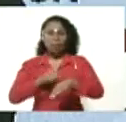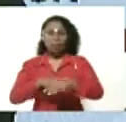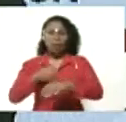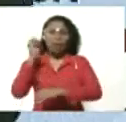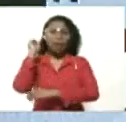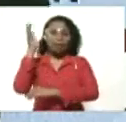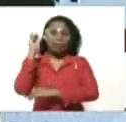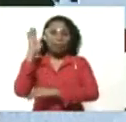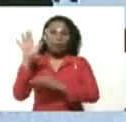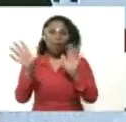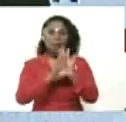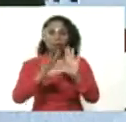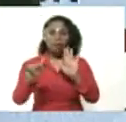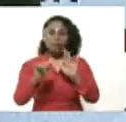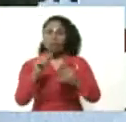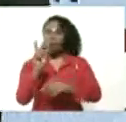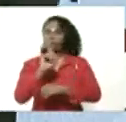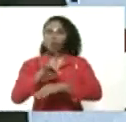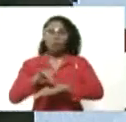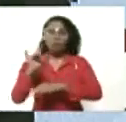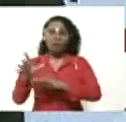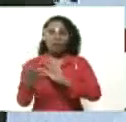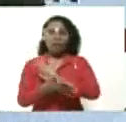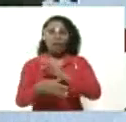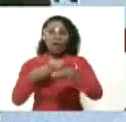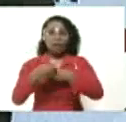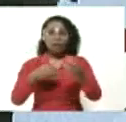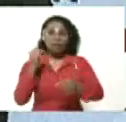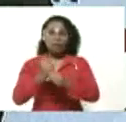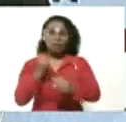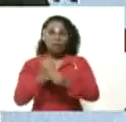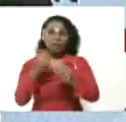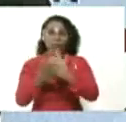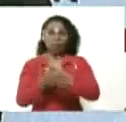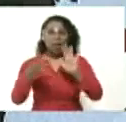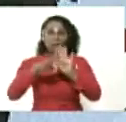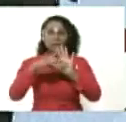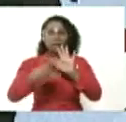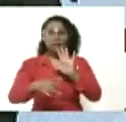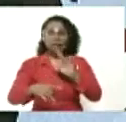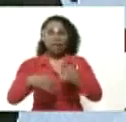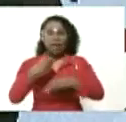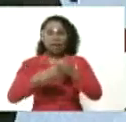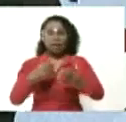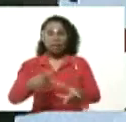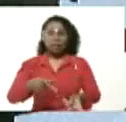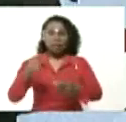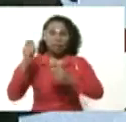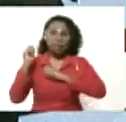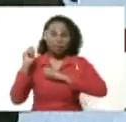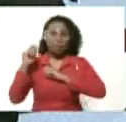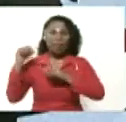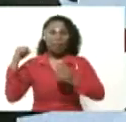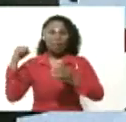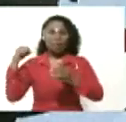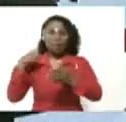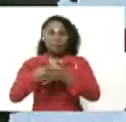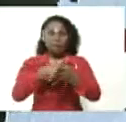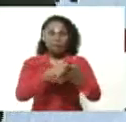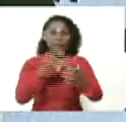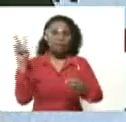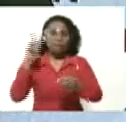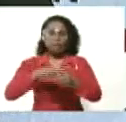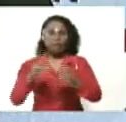constituyente. Y no deja de ser paradójico que ahora sea la derecha la que ha asumido la violencia, incluso la lucha armada y los golpes de